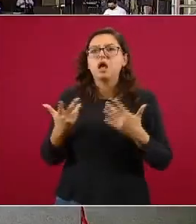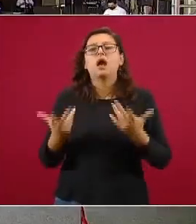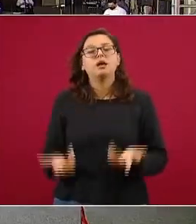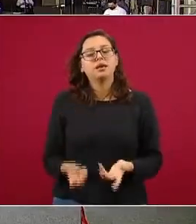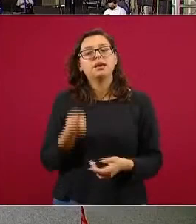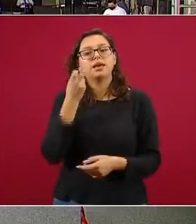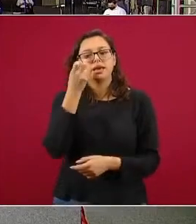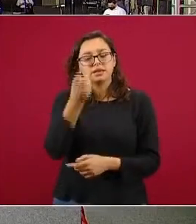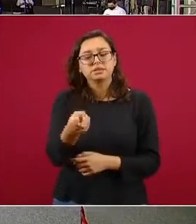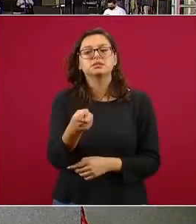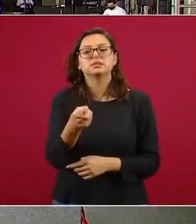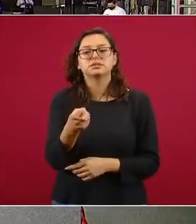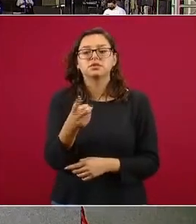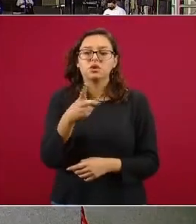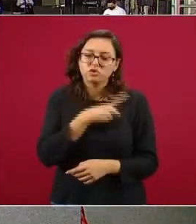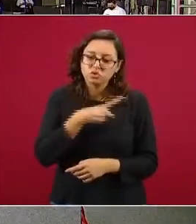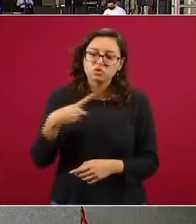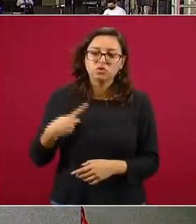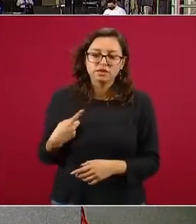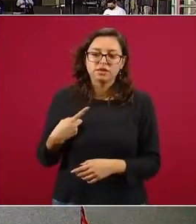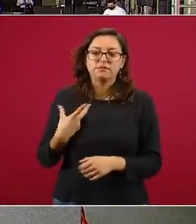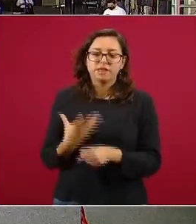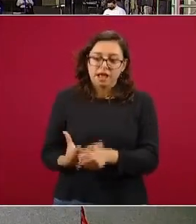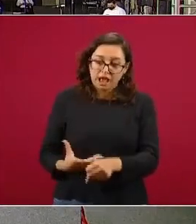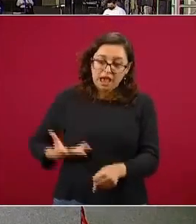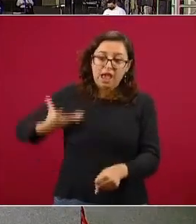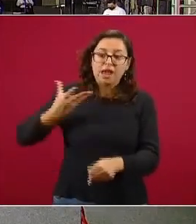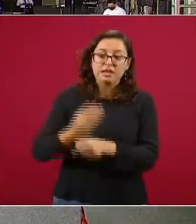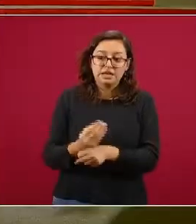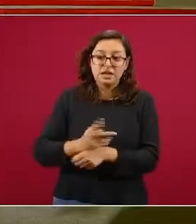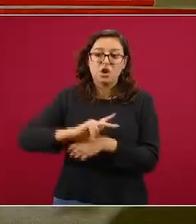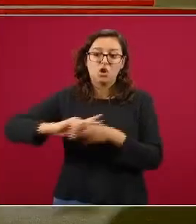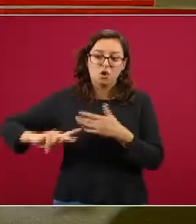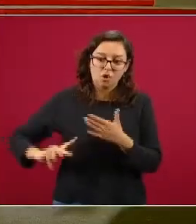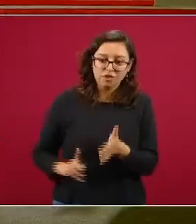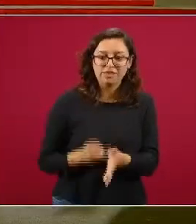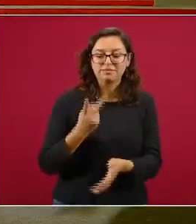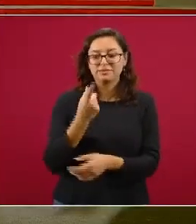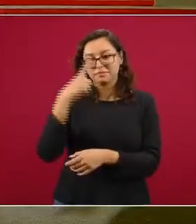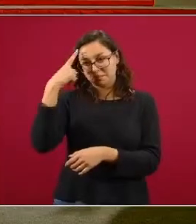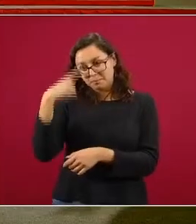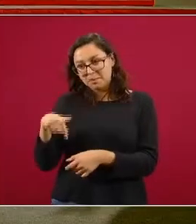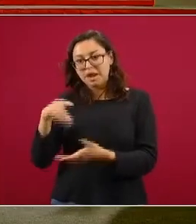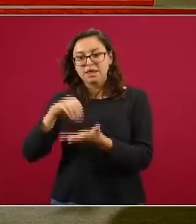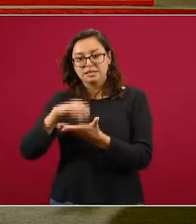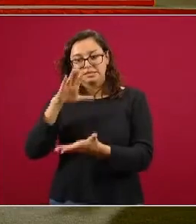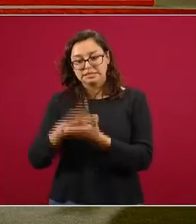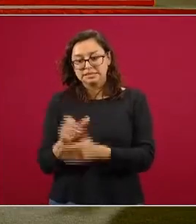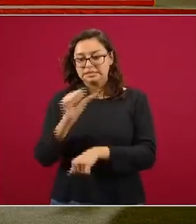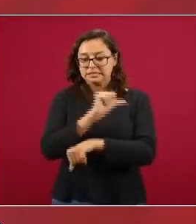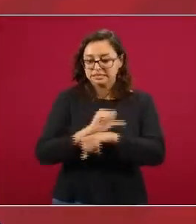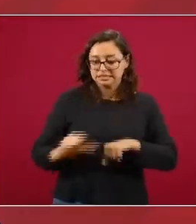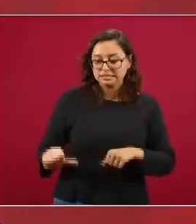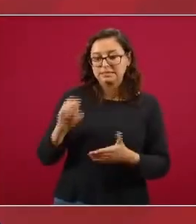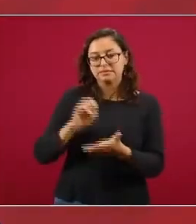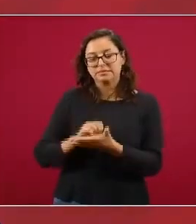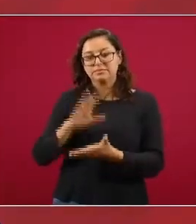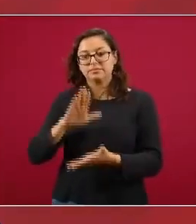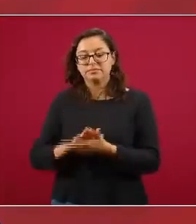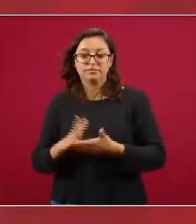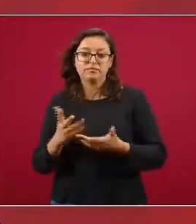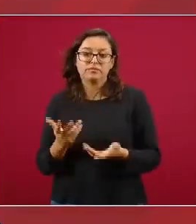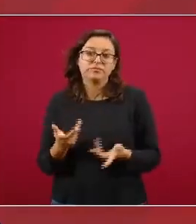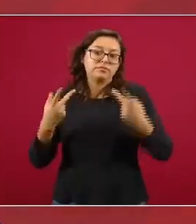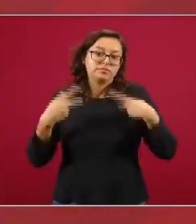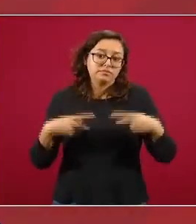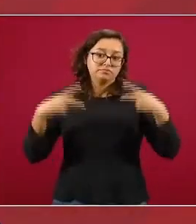es recuperar los turnos quirúrgicos, las consultas de personas